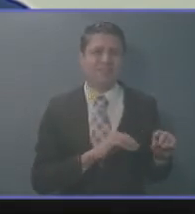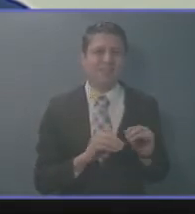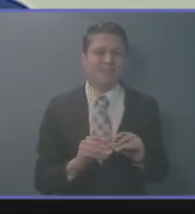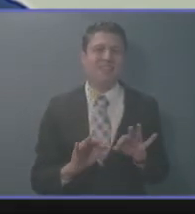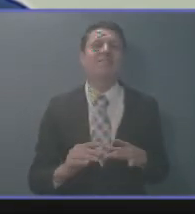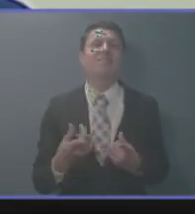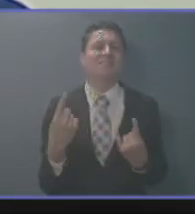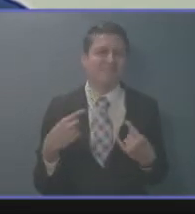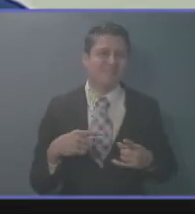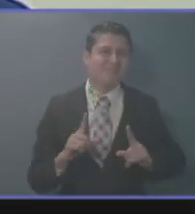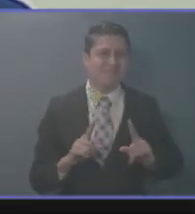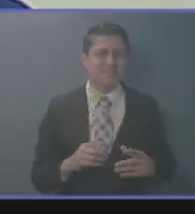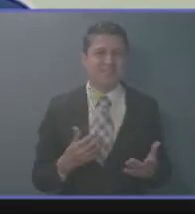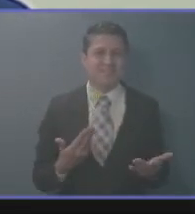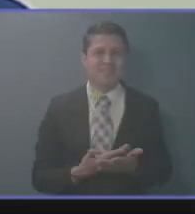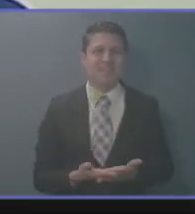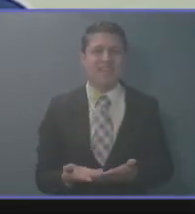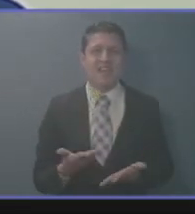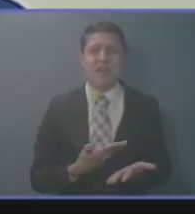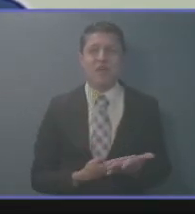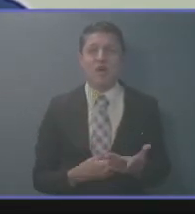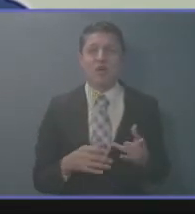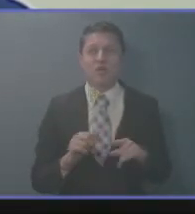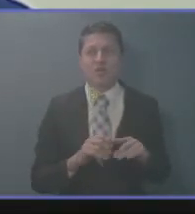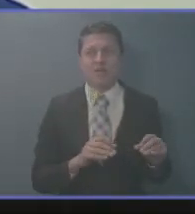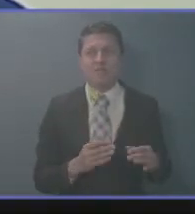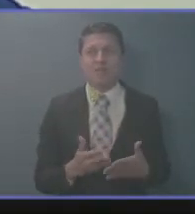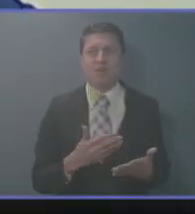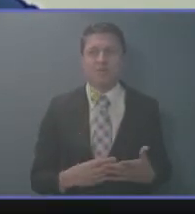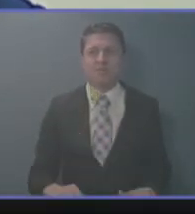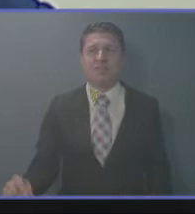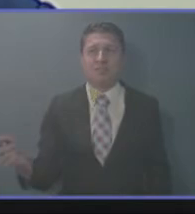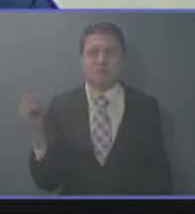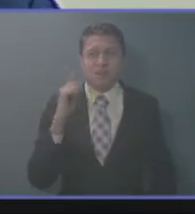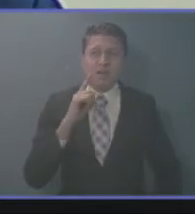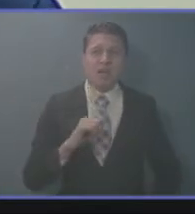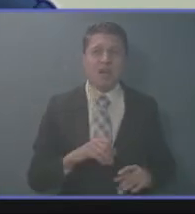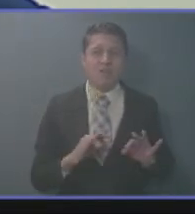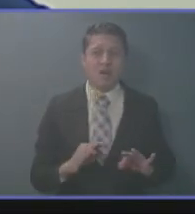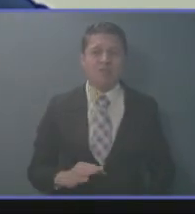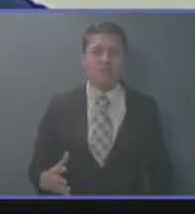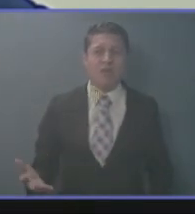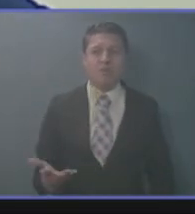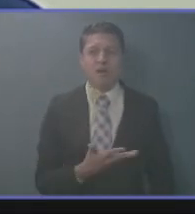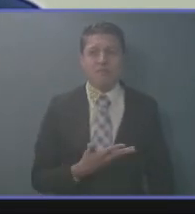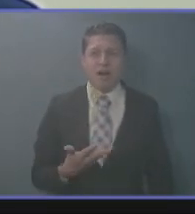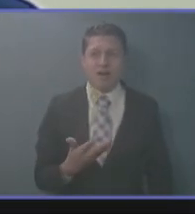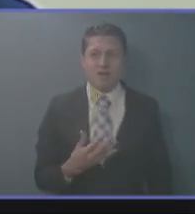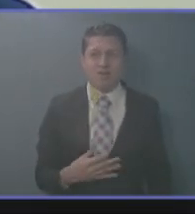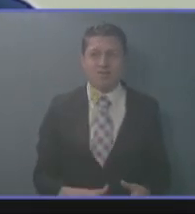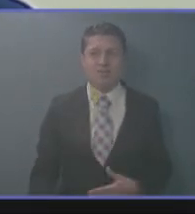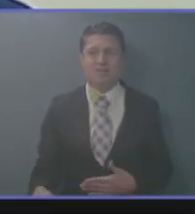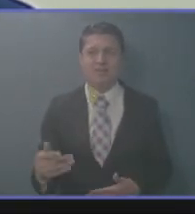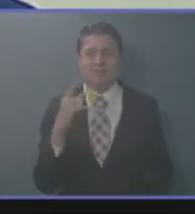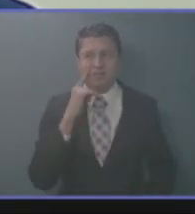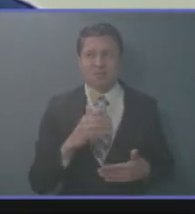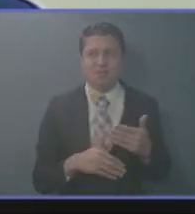efectos legales consiguientes, se adjunta al proyecto de decreto Dios, Unión, Libertad. Con su venia voy a dar lectura al